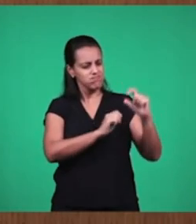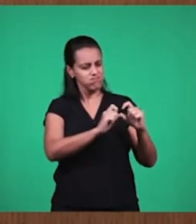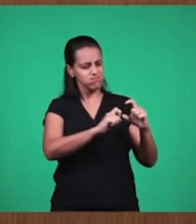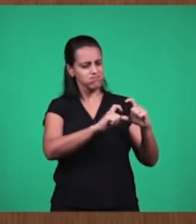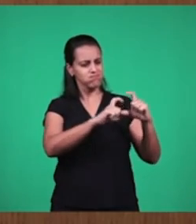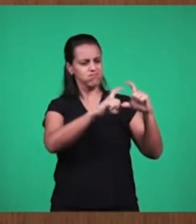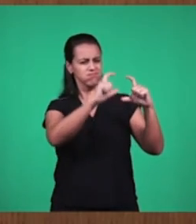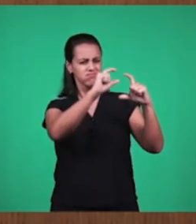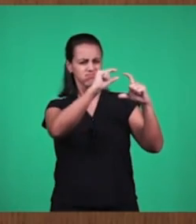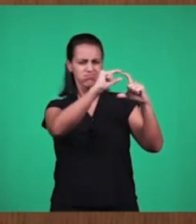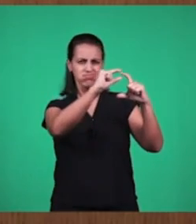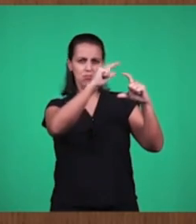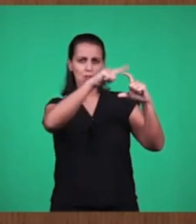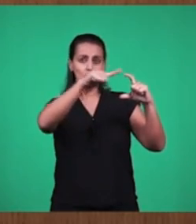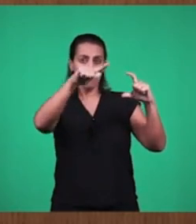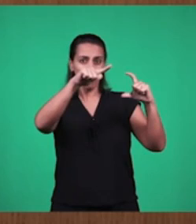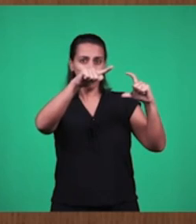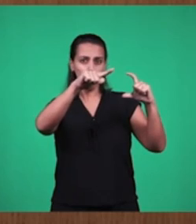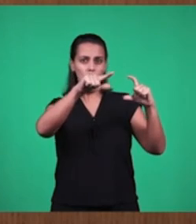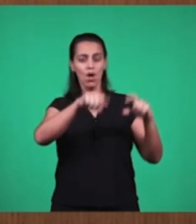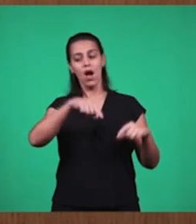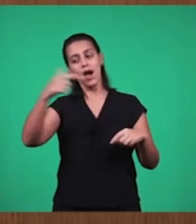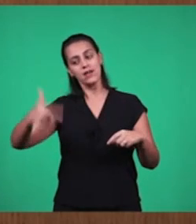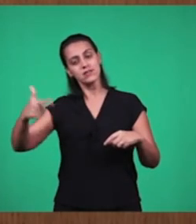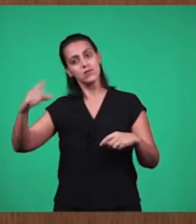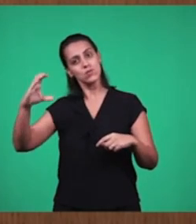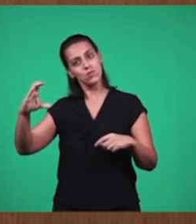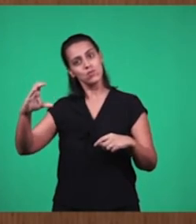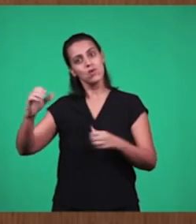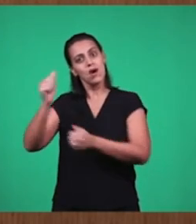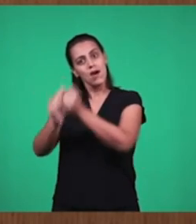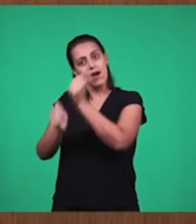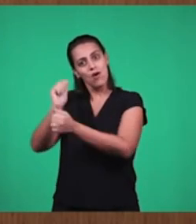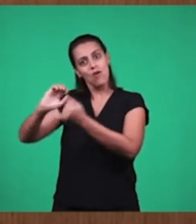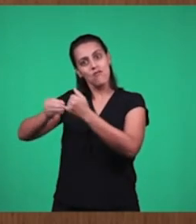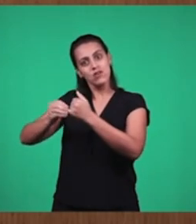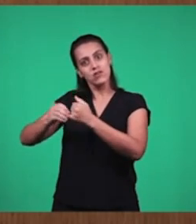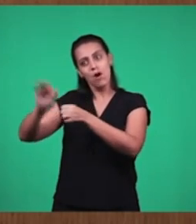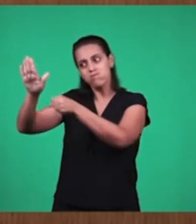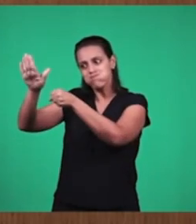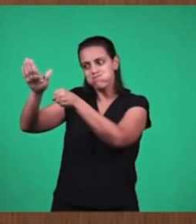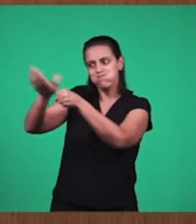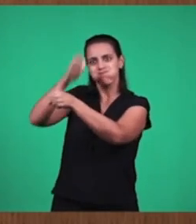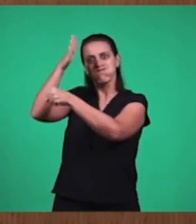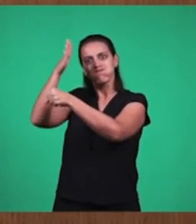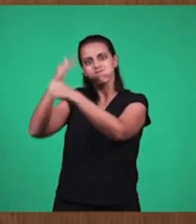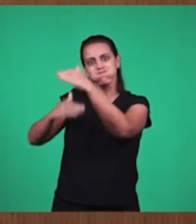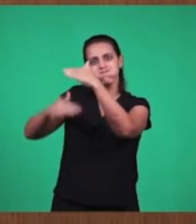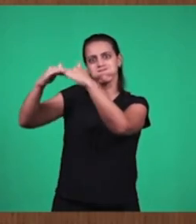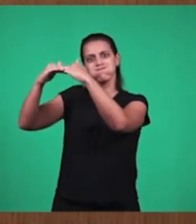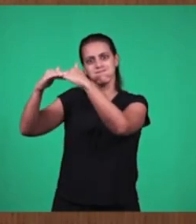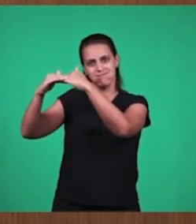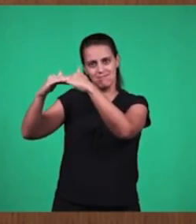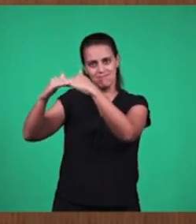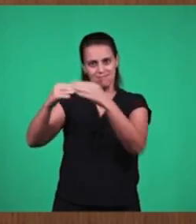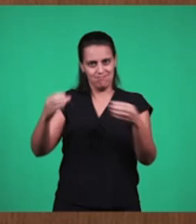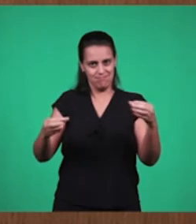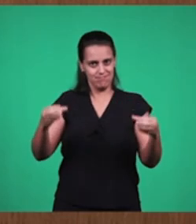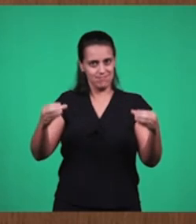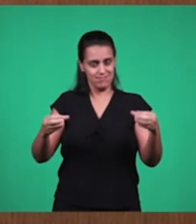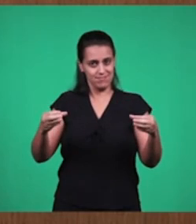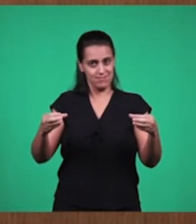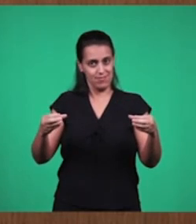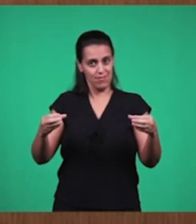un espacio vacío. Y en el segundo tenemos también arroz y frijoles, pero no tenemos espacio vacío. Y